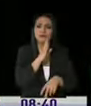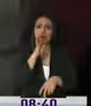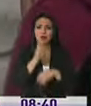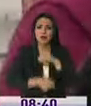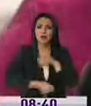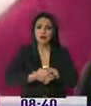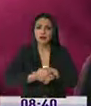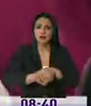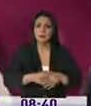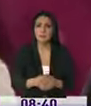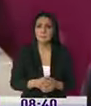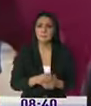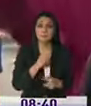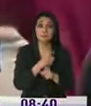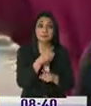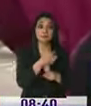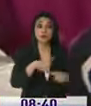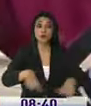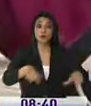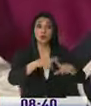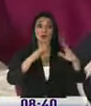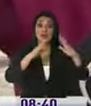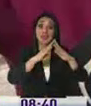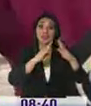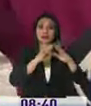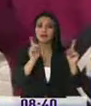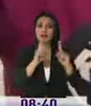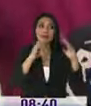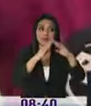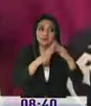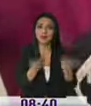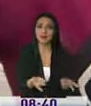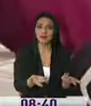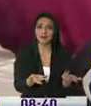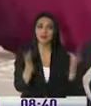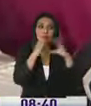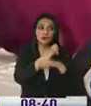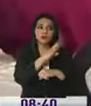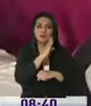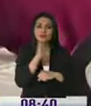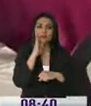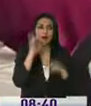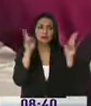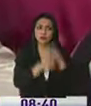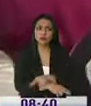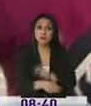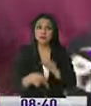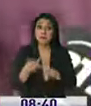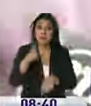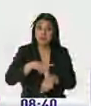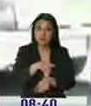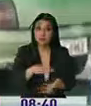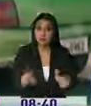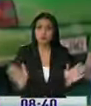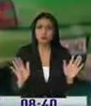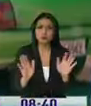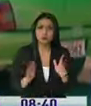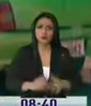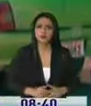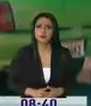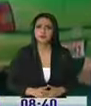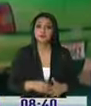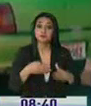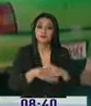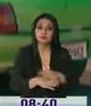clandestino. Pues se lo decían, allá el lugar que donde está, ya tiene que clausurar ese lugar y nunca más, porque no es el primer muerto que ha pasado. Al interior de